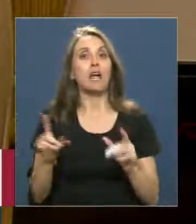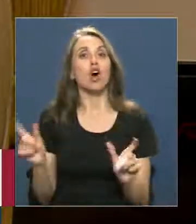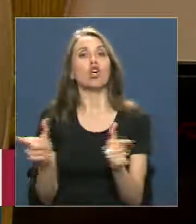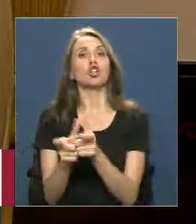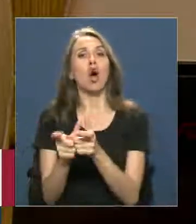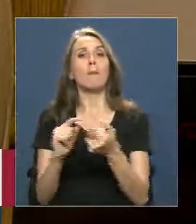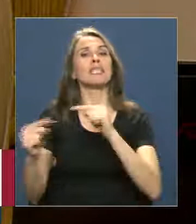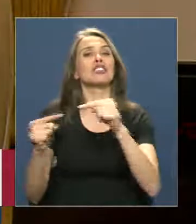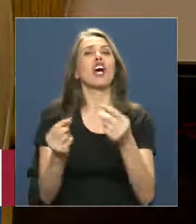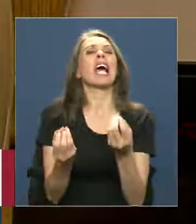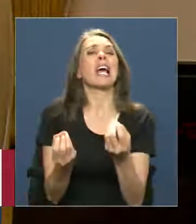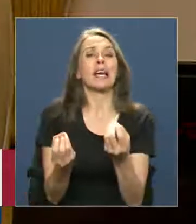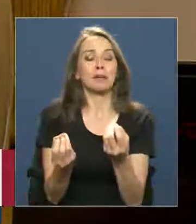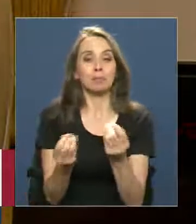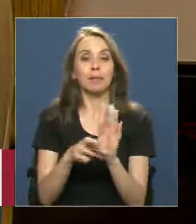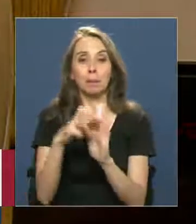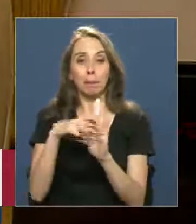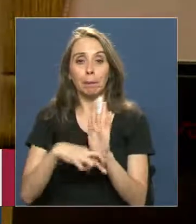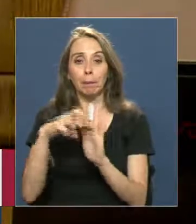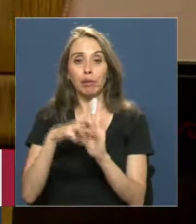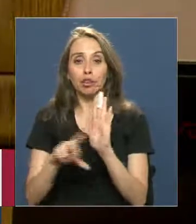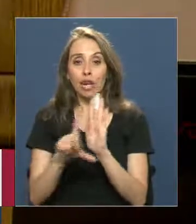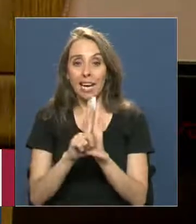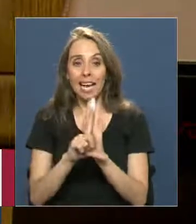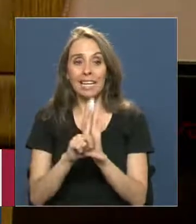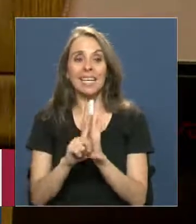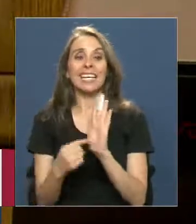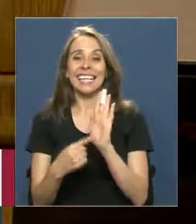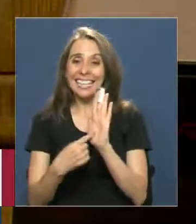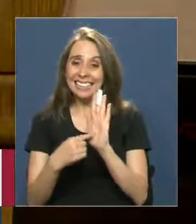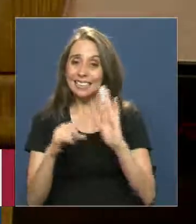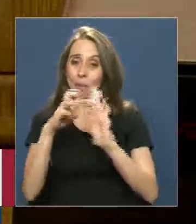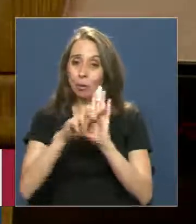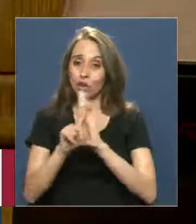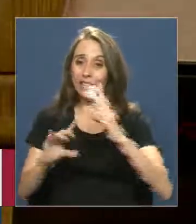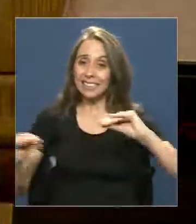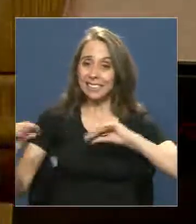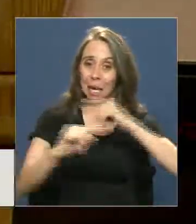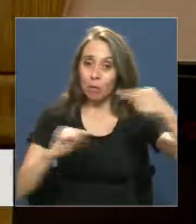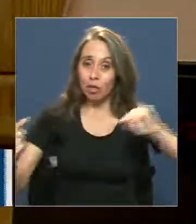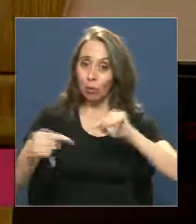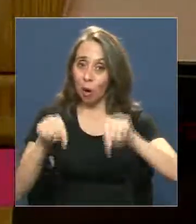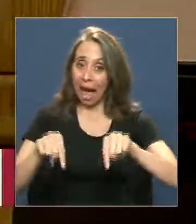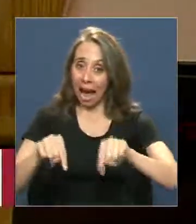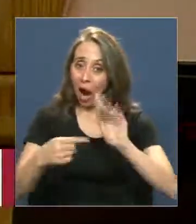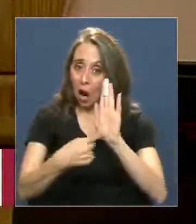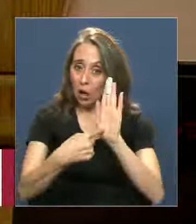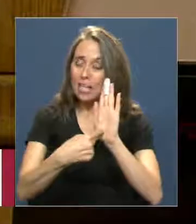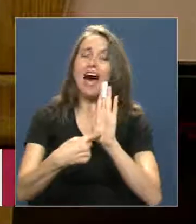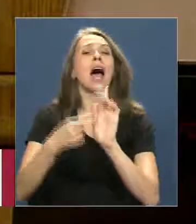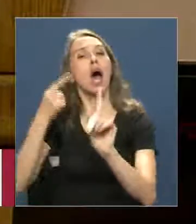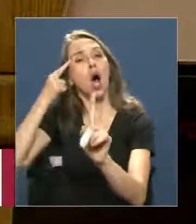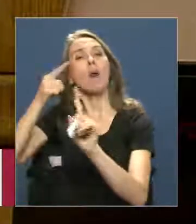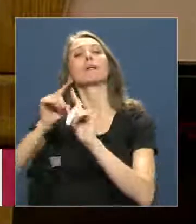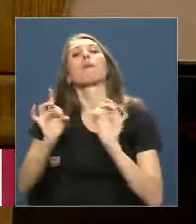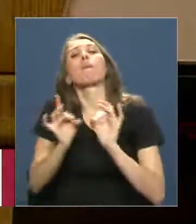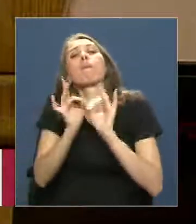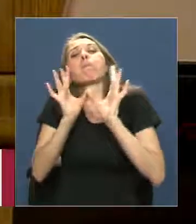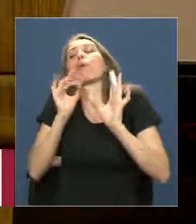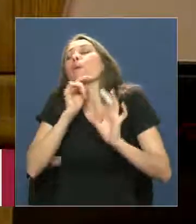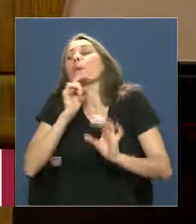comisión. Los proyectos de ley, este proyecto busca que en la